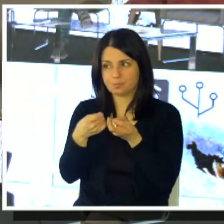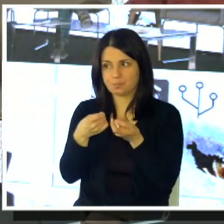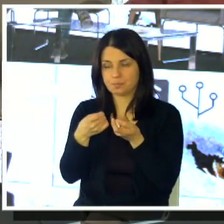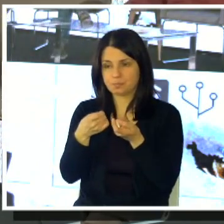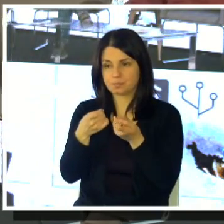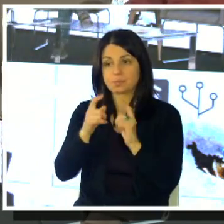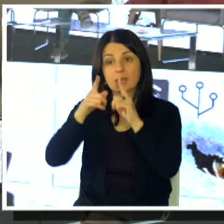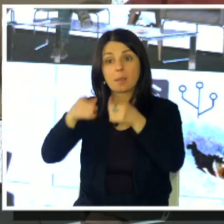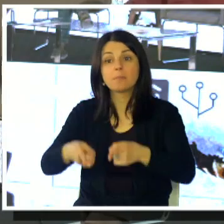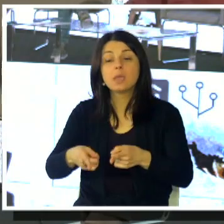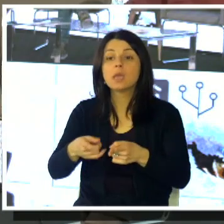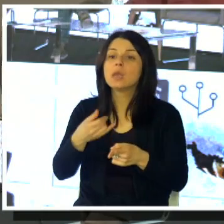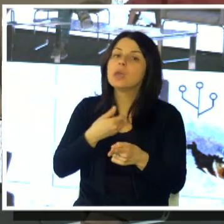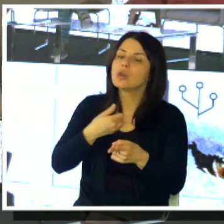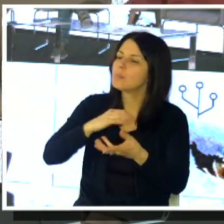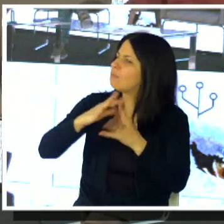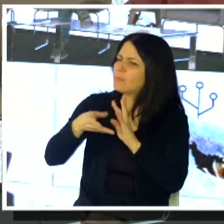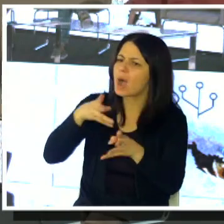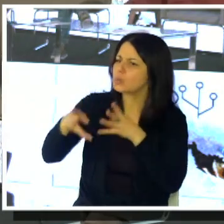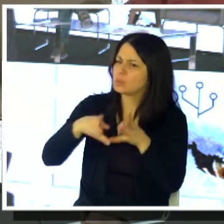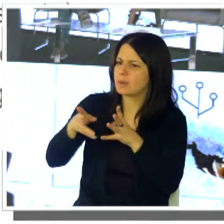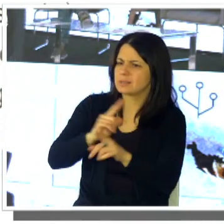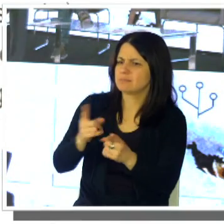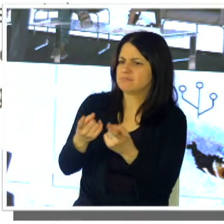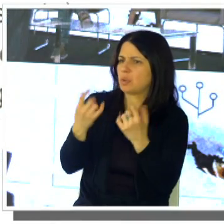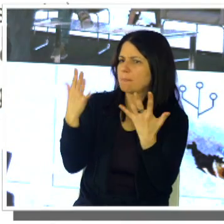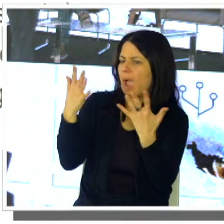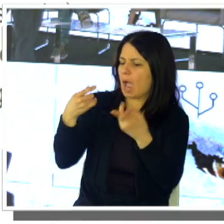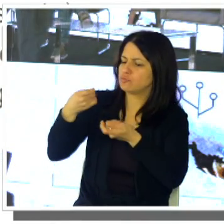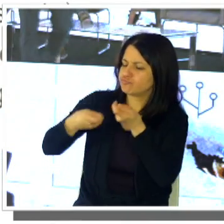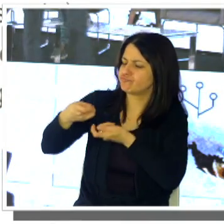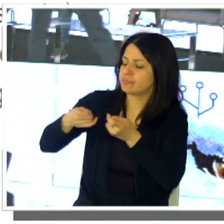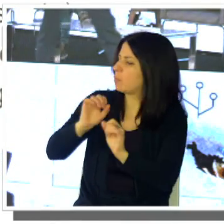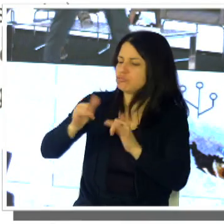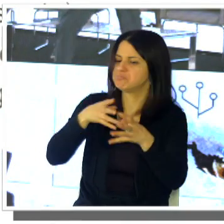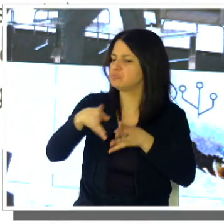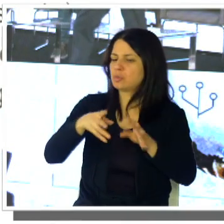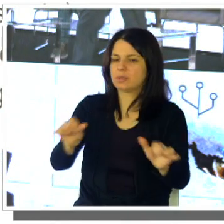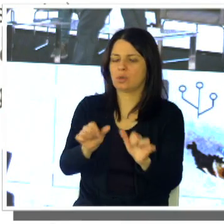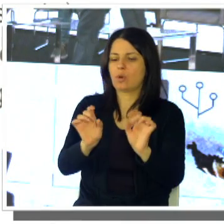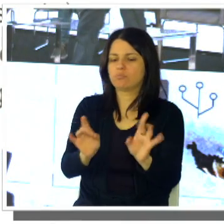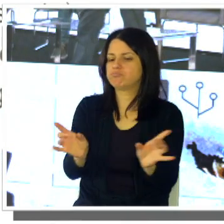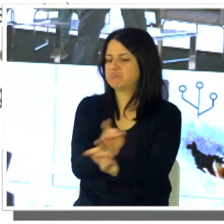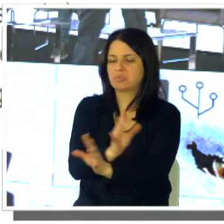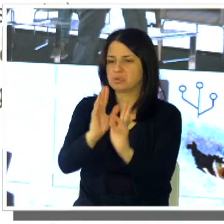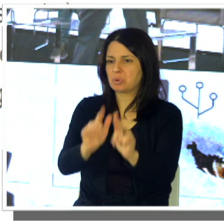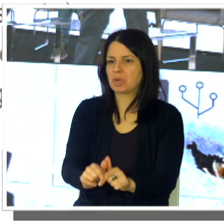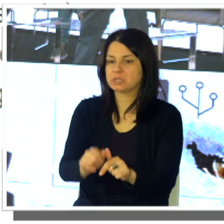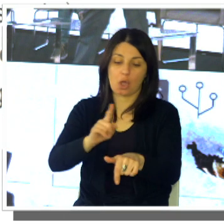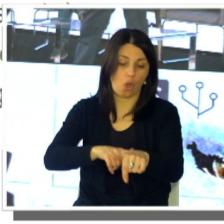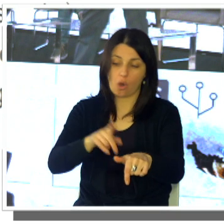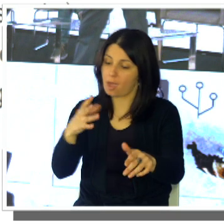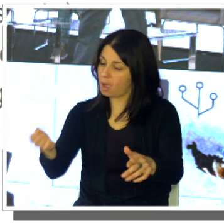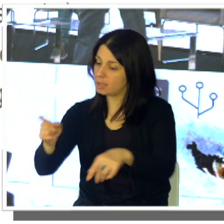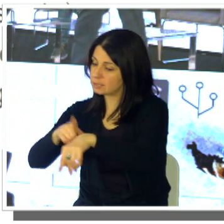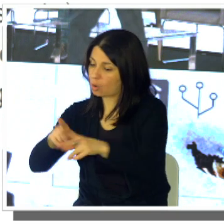Además, y todo esto de forma automática, no lo necesito por qué hacer manual, yo lo puedo dejar automatizado, que sé que tal hora, del